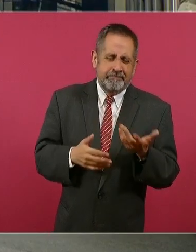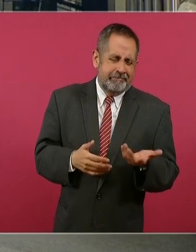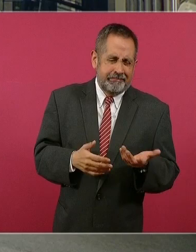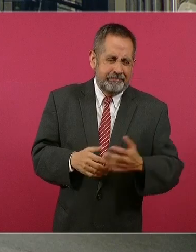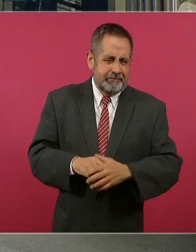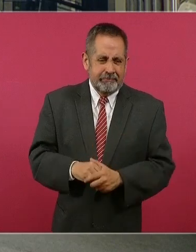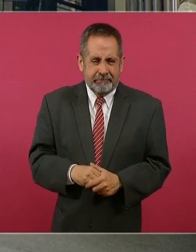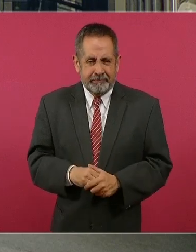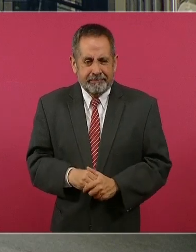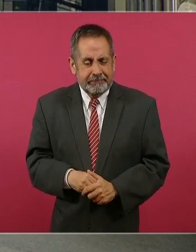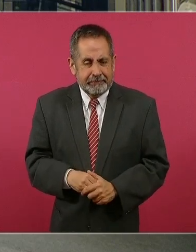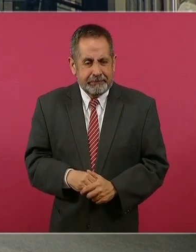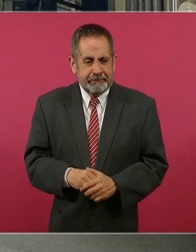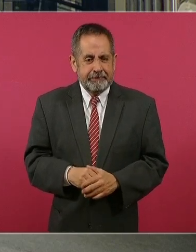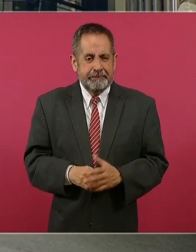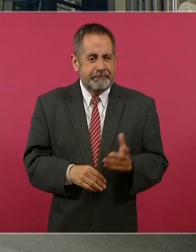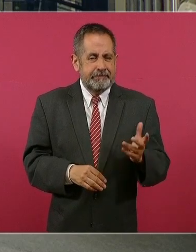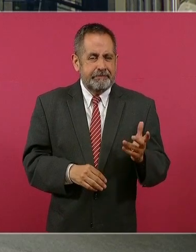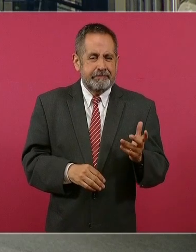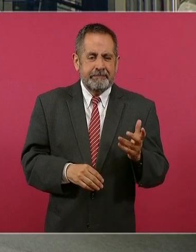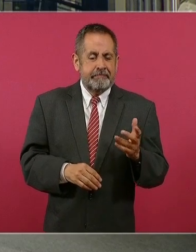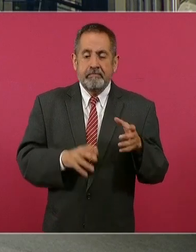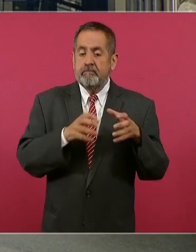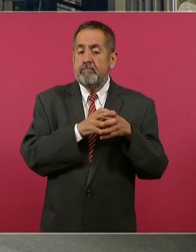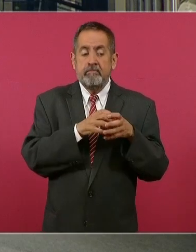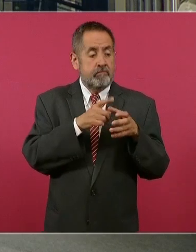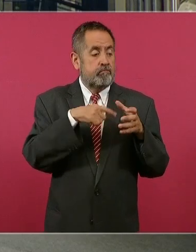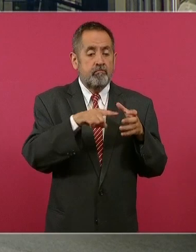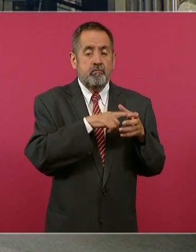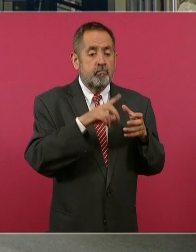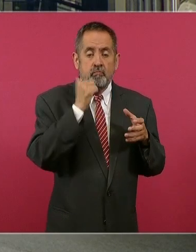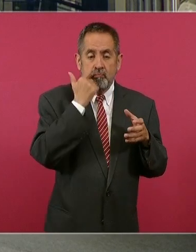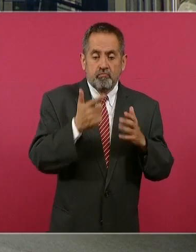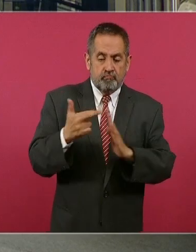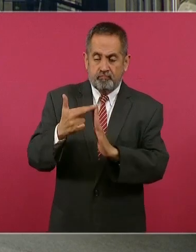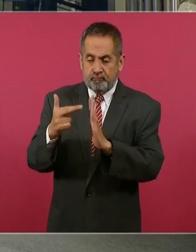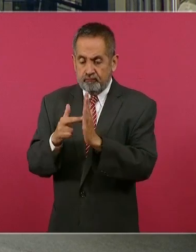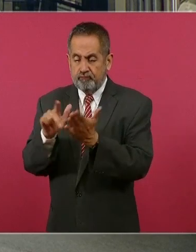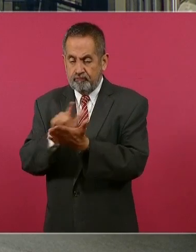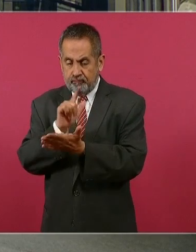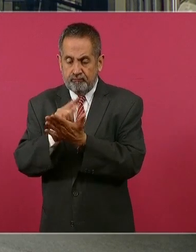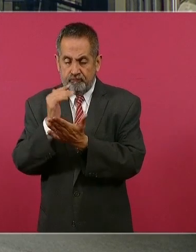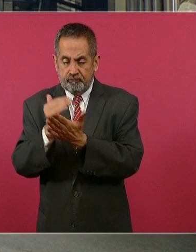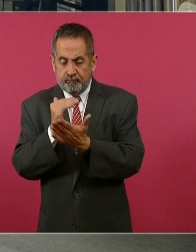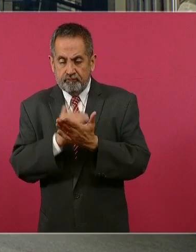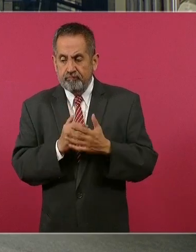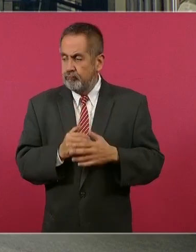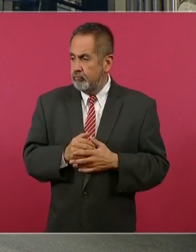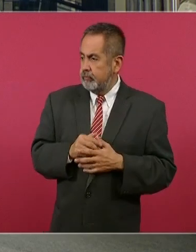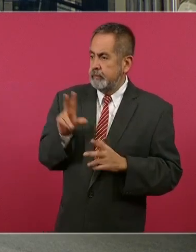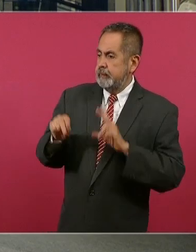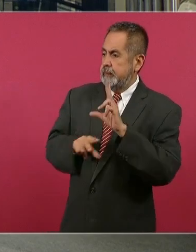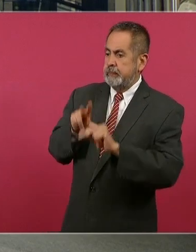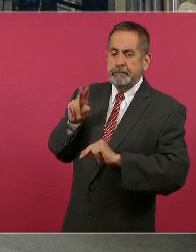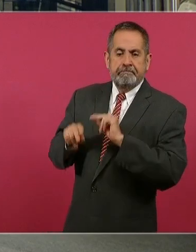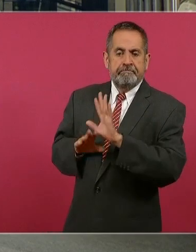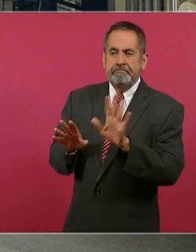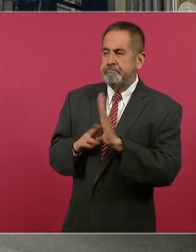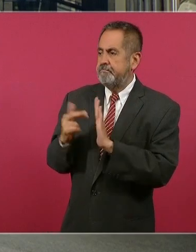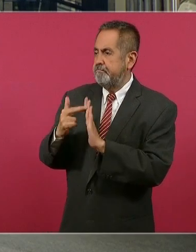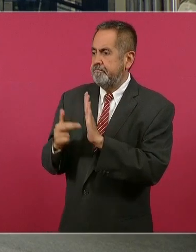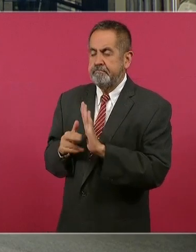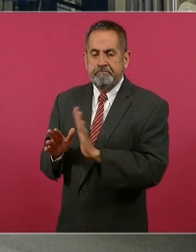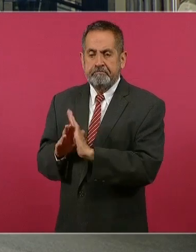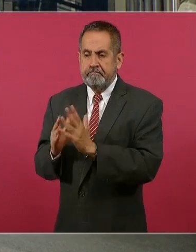ni que no quieren que haya regulación o que haya